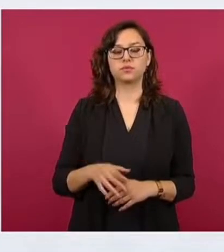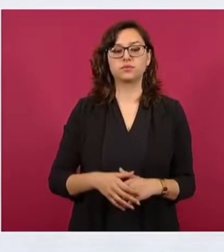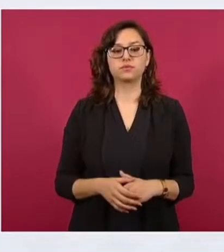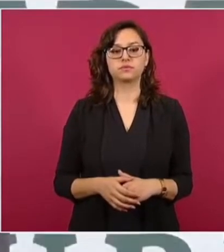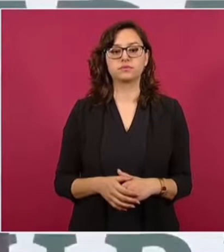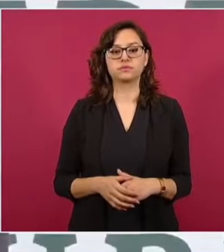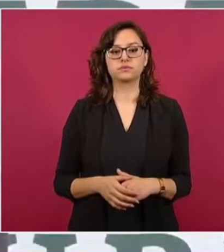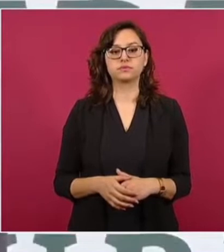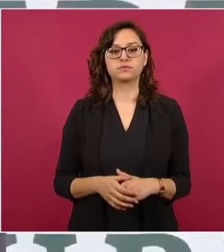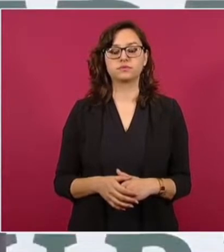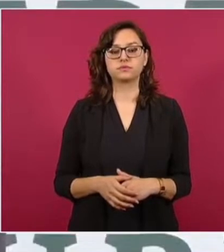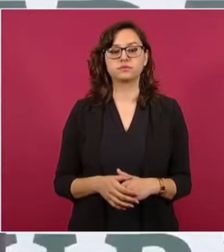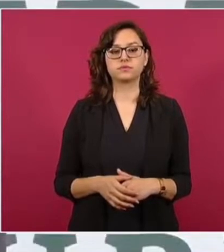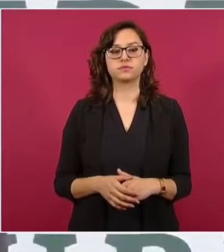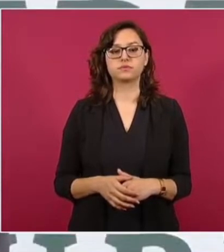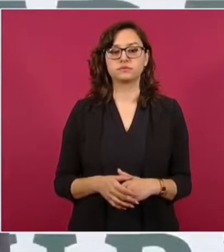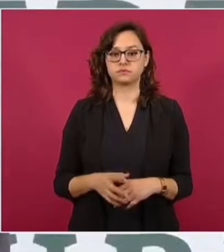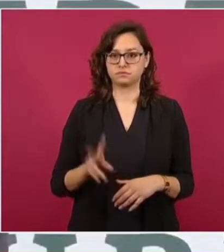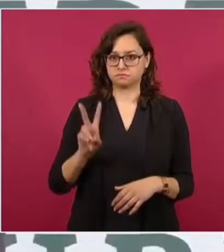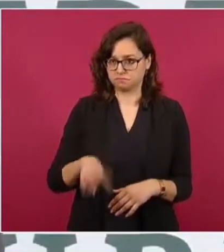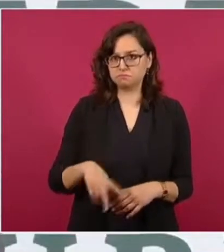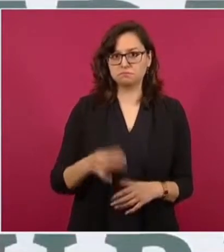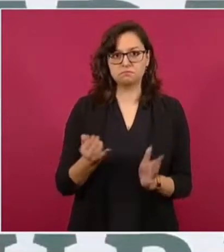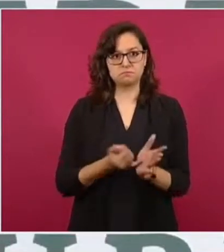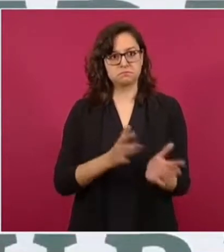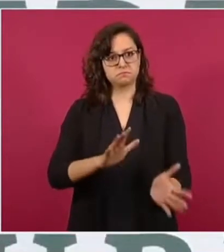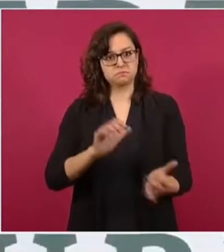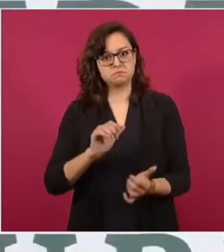promedio, en términos reales.